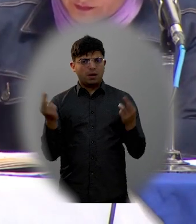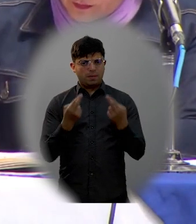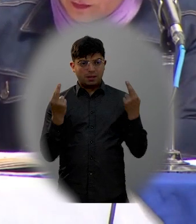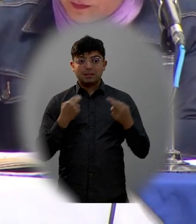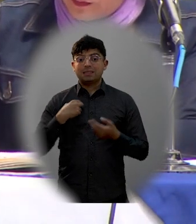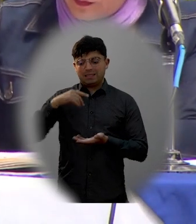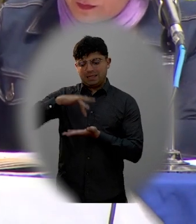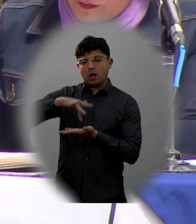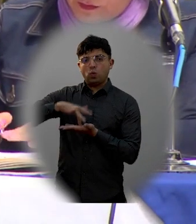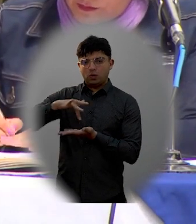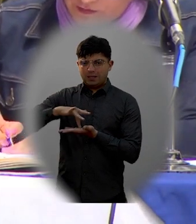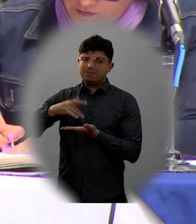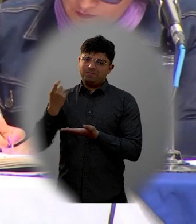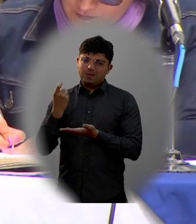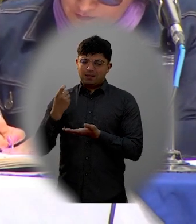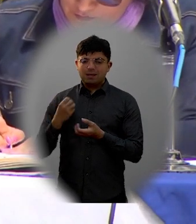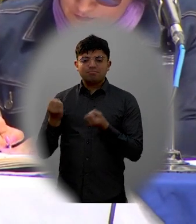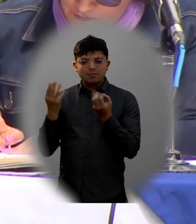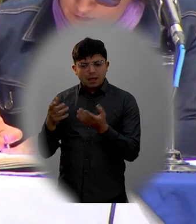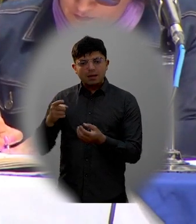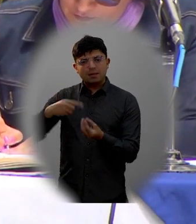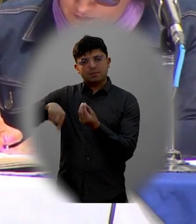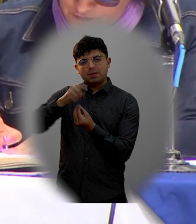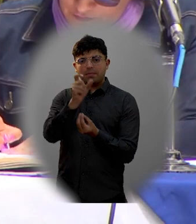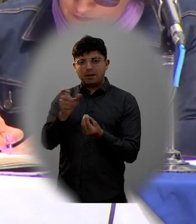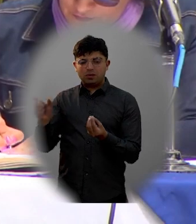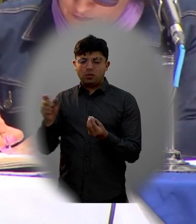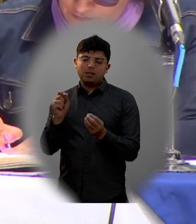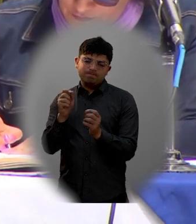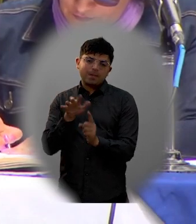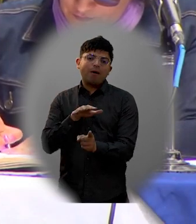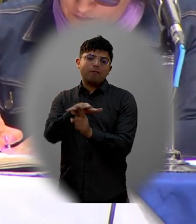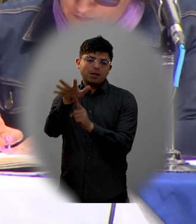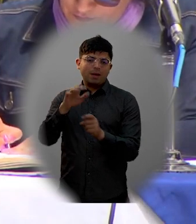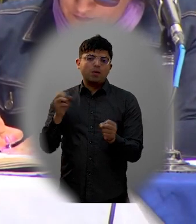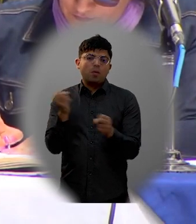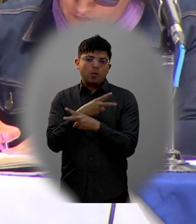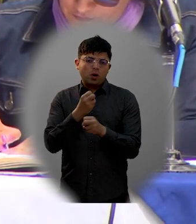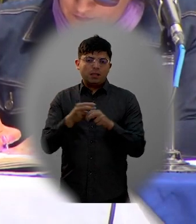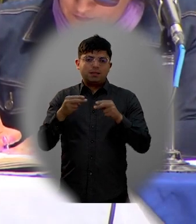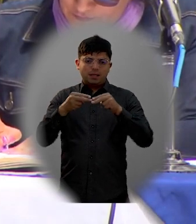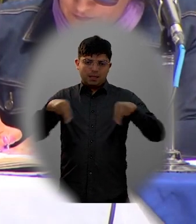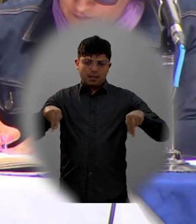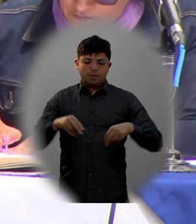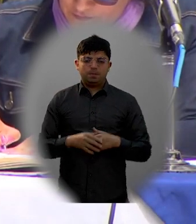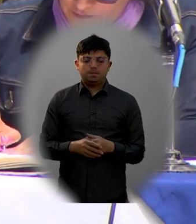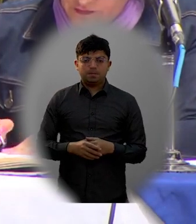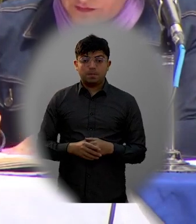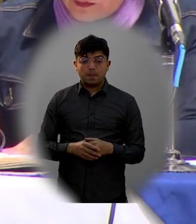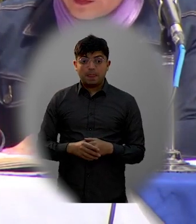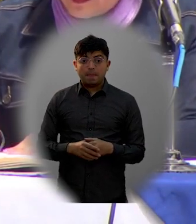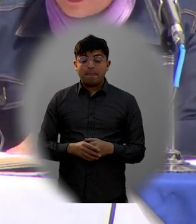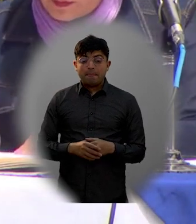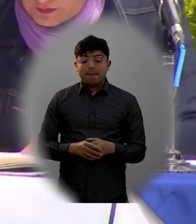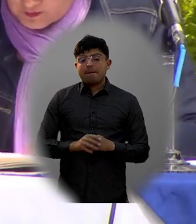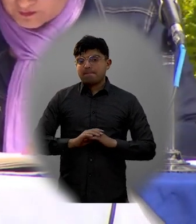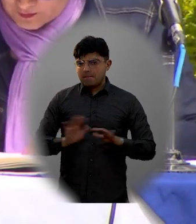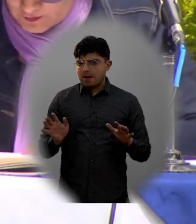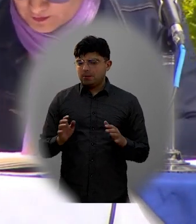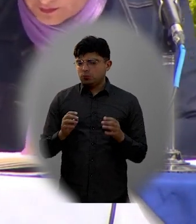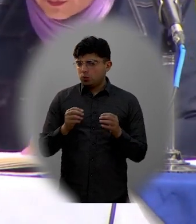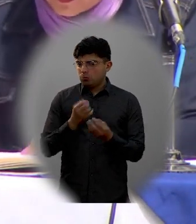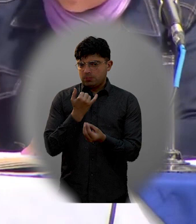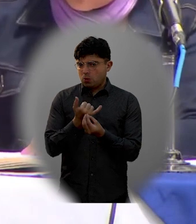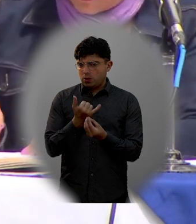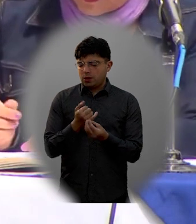deuda de brindarle a aquellas personas que han sido afectadas por violencias basadas en género. Y con esto entonces voy a